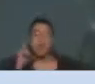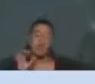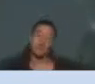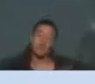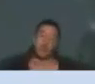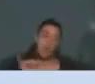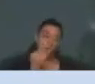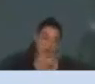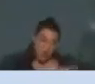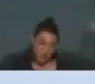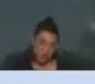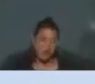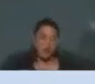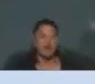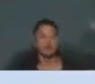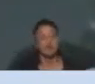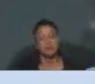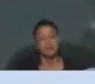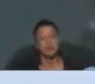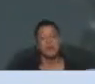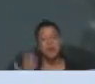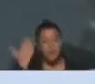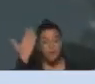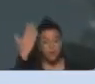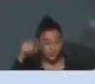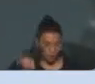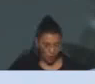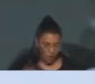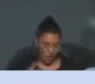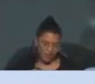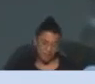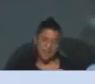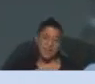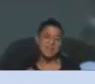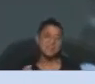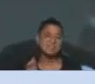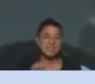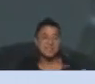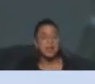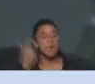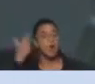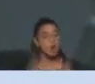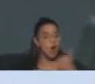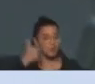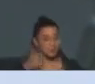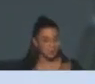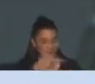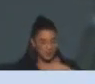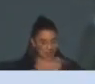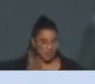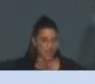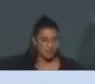Ornella Palmieri, un futuro para la Argentina y necesitamos que compita en estas